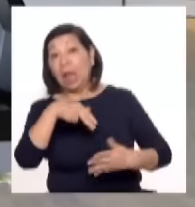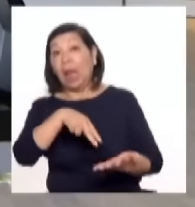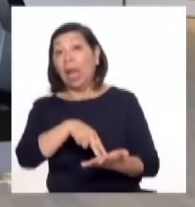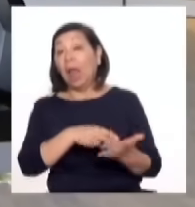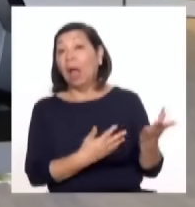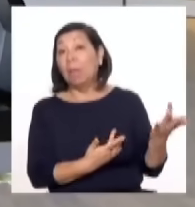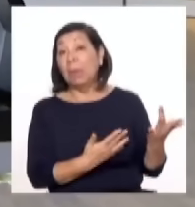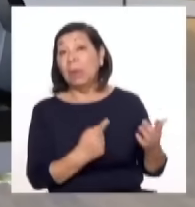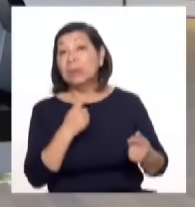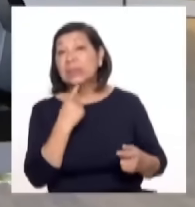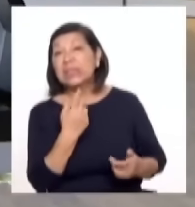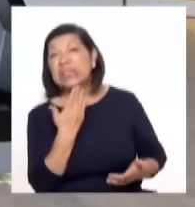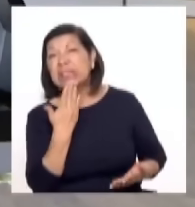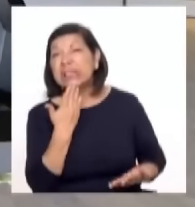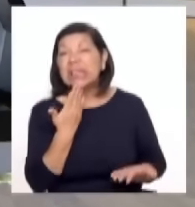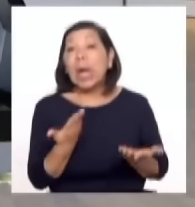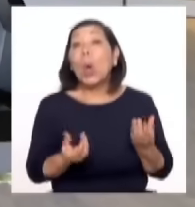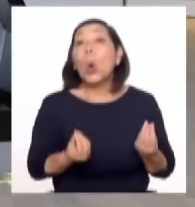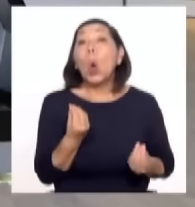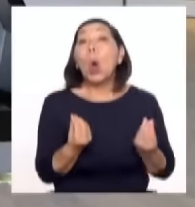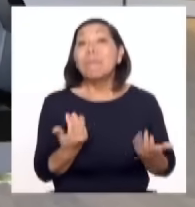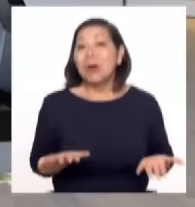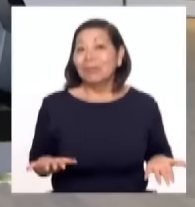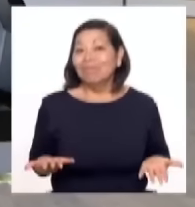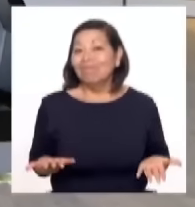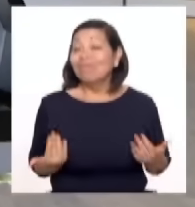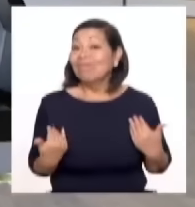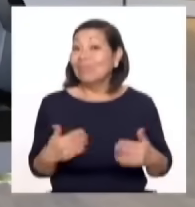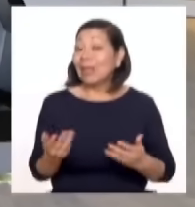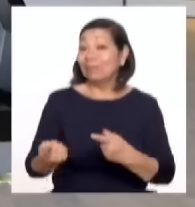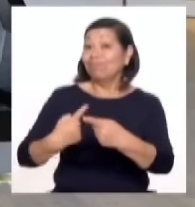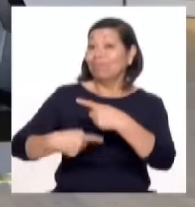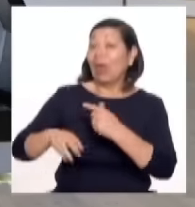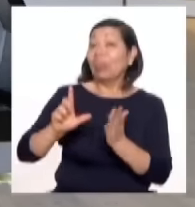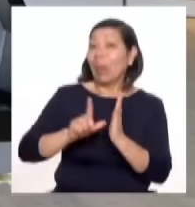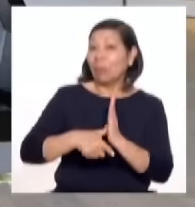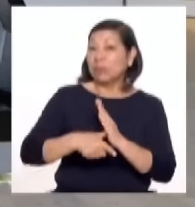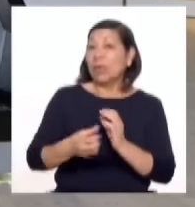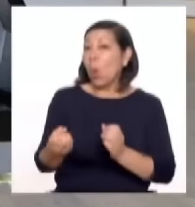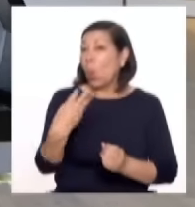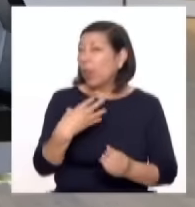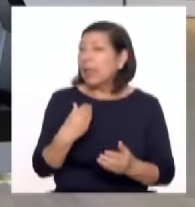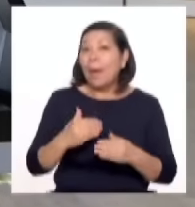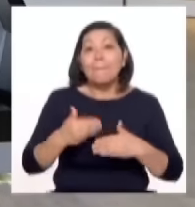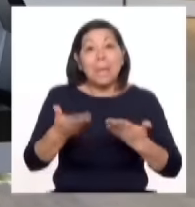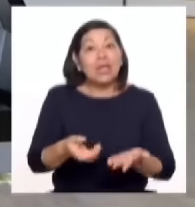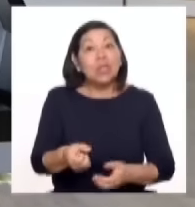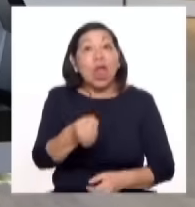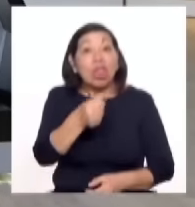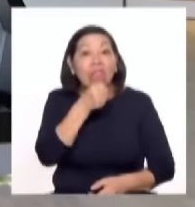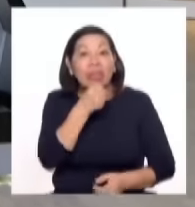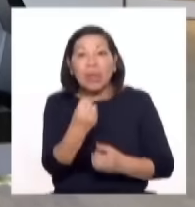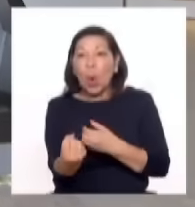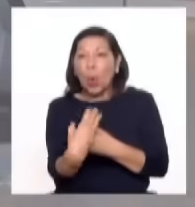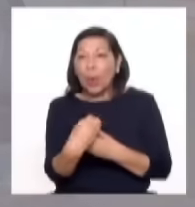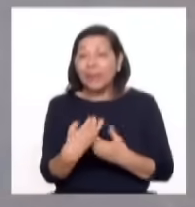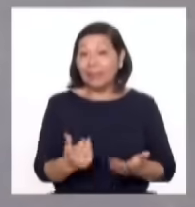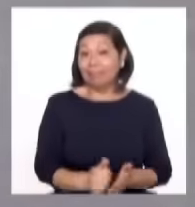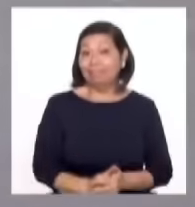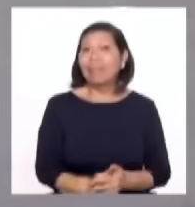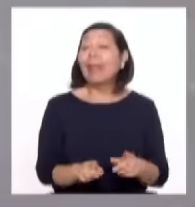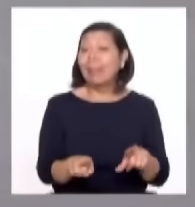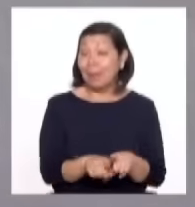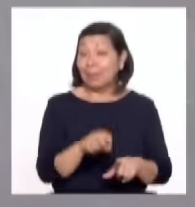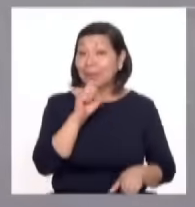del Ministerio Público. De ser necesario, más adelante vamos a regresar contigo para que nos amplíes el panorama. En tanto, también